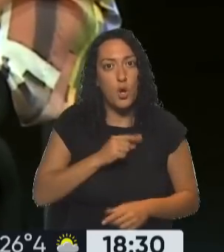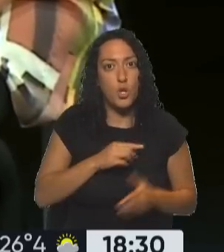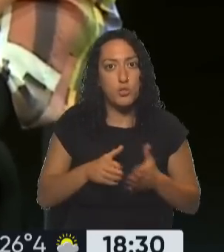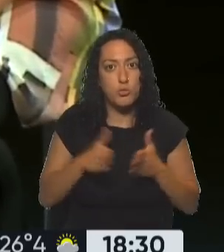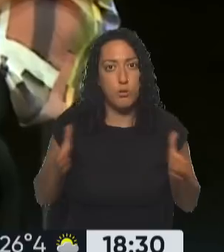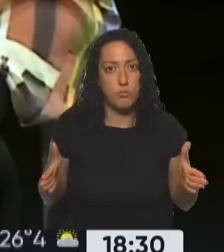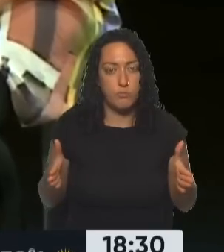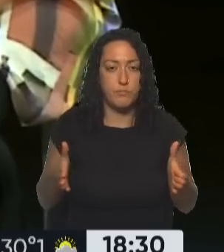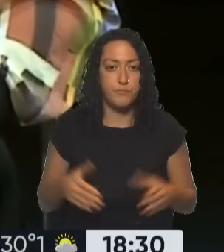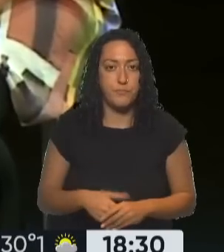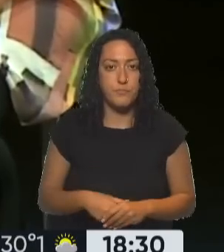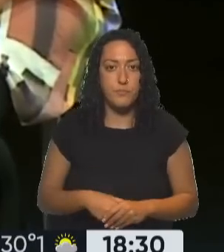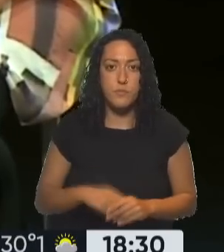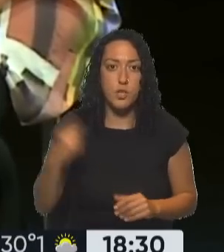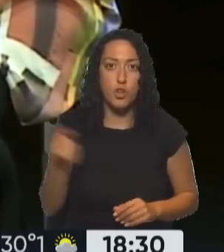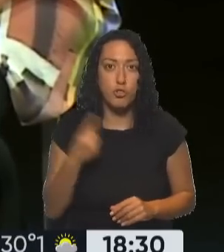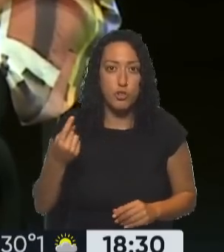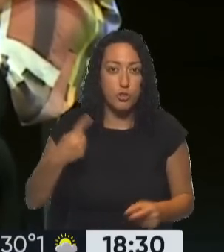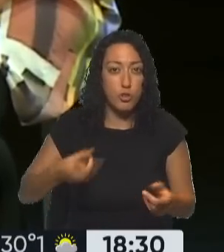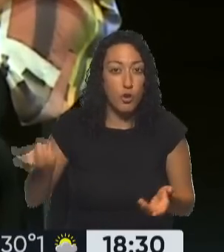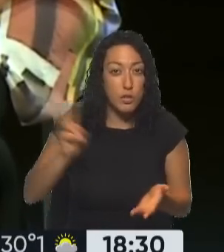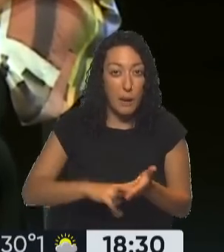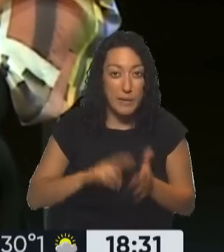Nos remonta a un tiempo que ninguno de nosotros queremos volver a vivir.